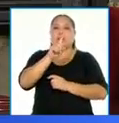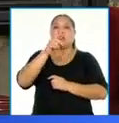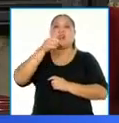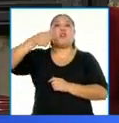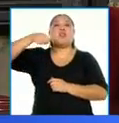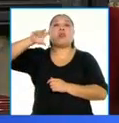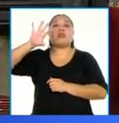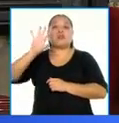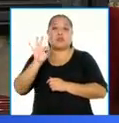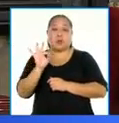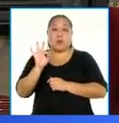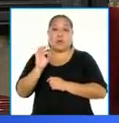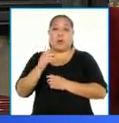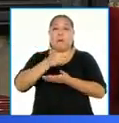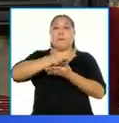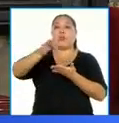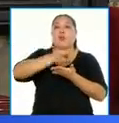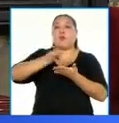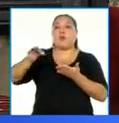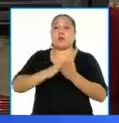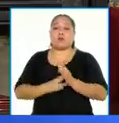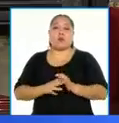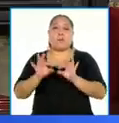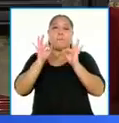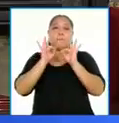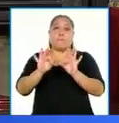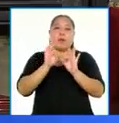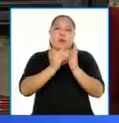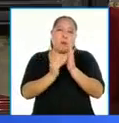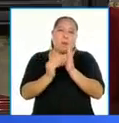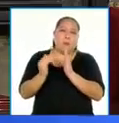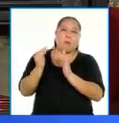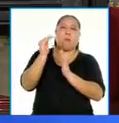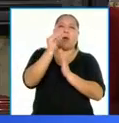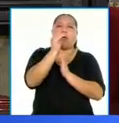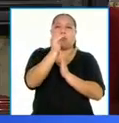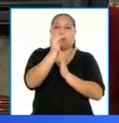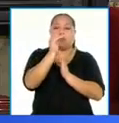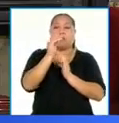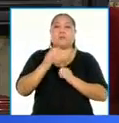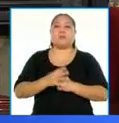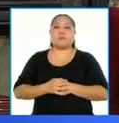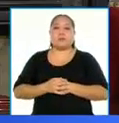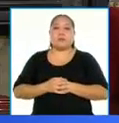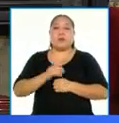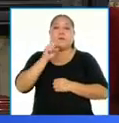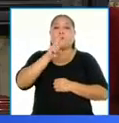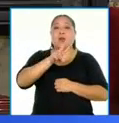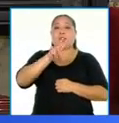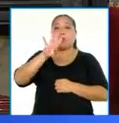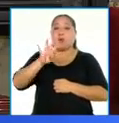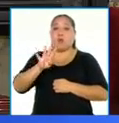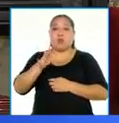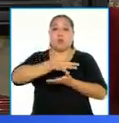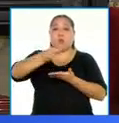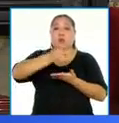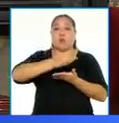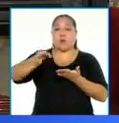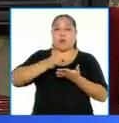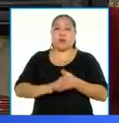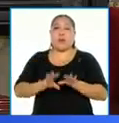119 provincias se encuentran en nivel de riesgo muy alto y 24 provincias